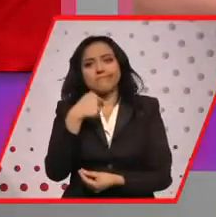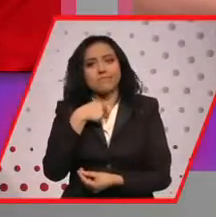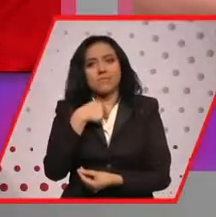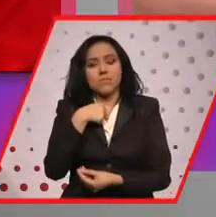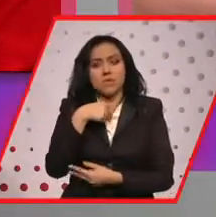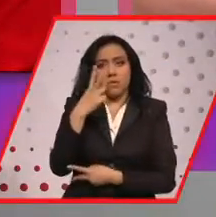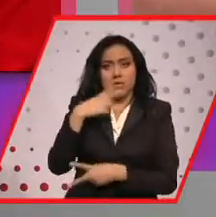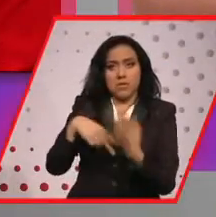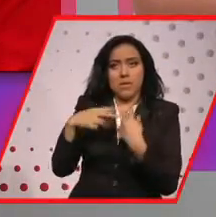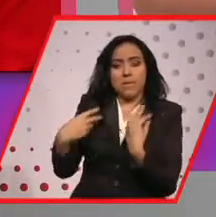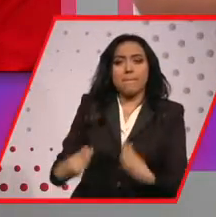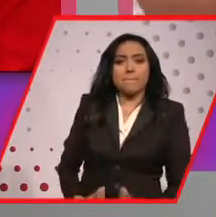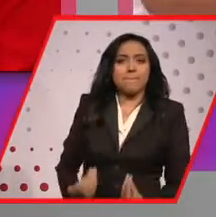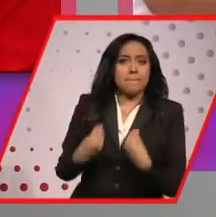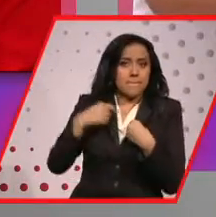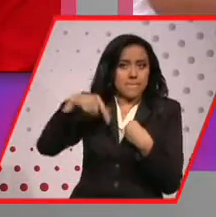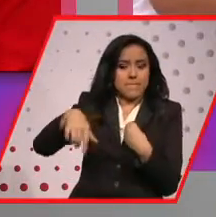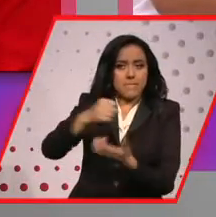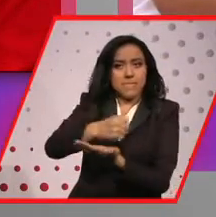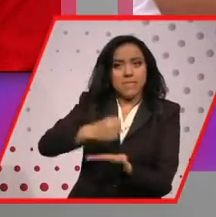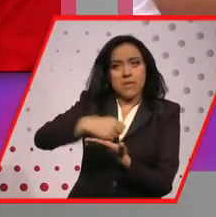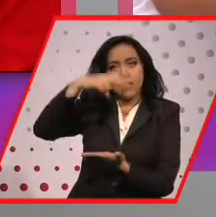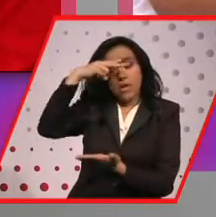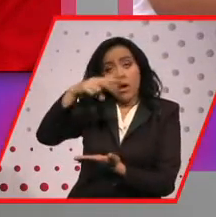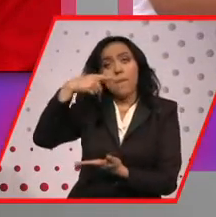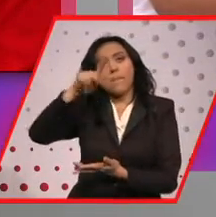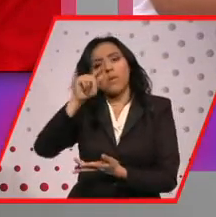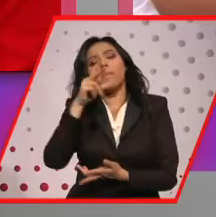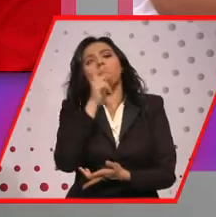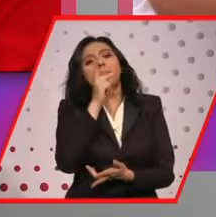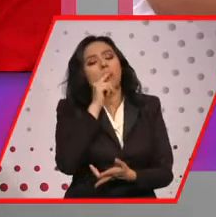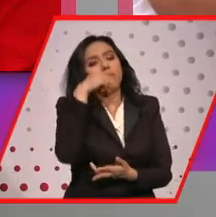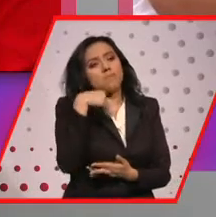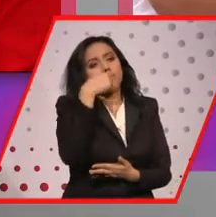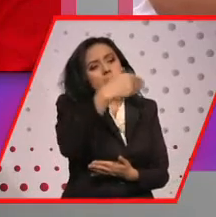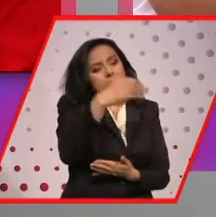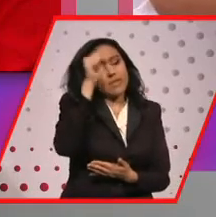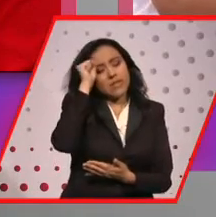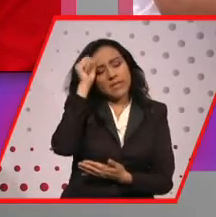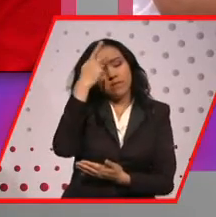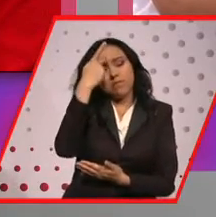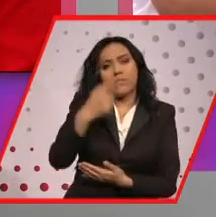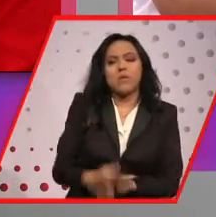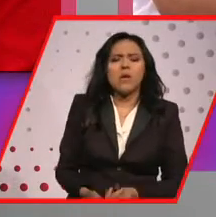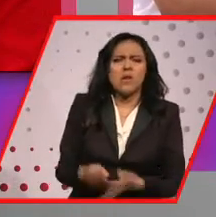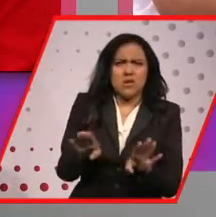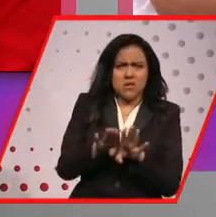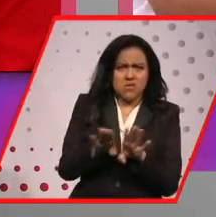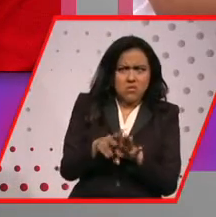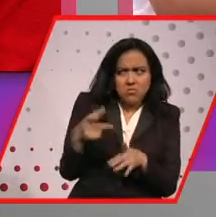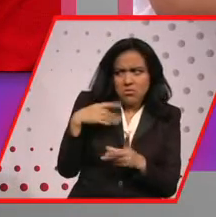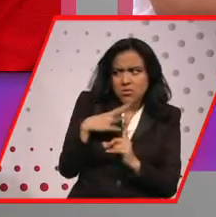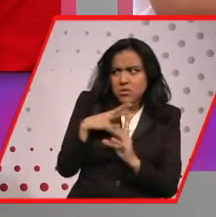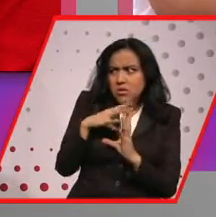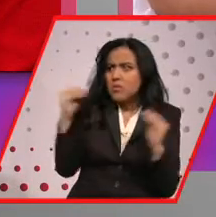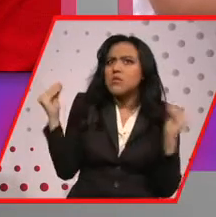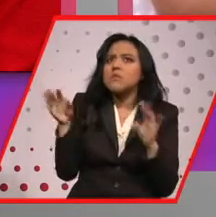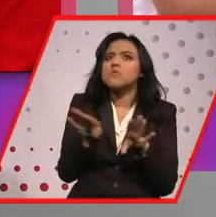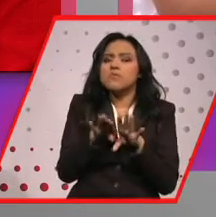en la Ciudad de México. Mi papá vivía en San Luis Potosí. ¿Tu papá cómo que desapareció?